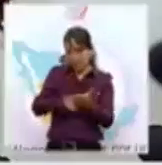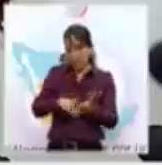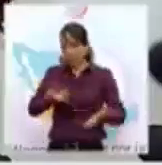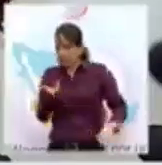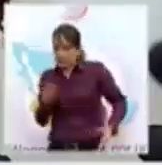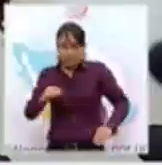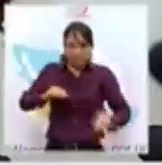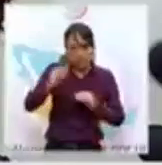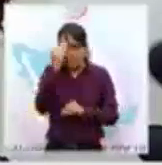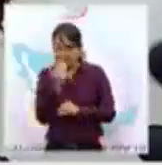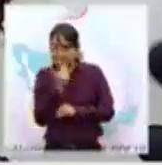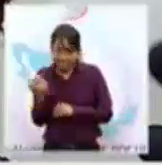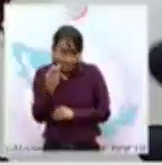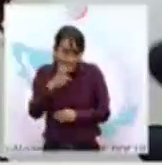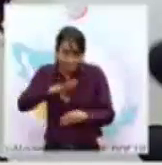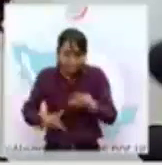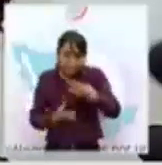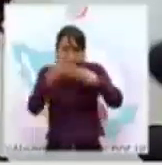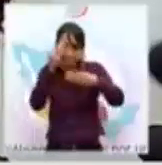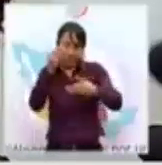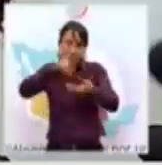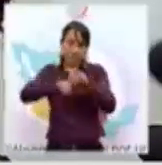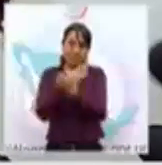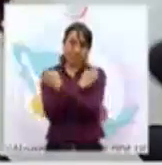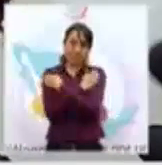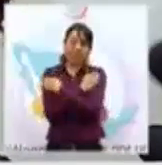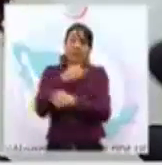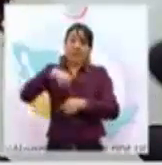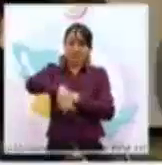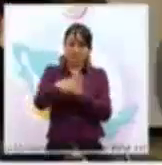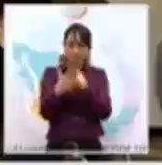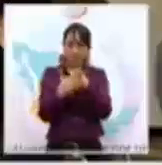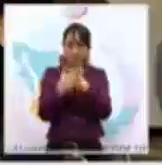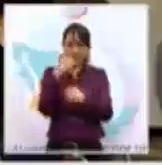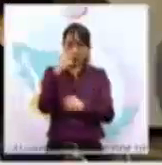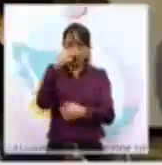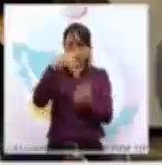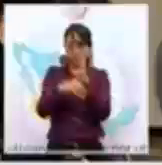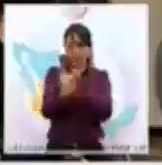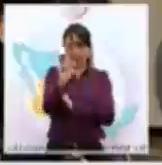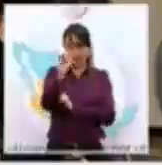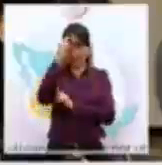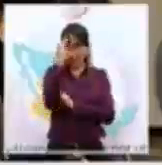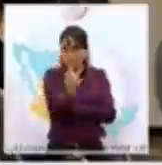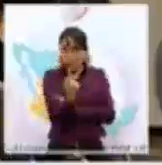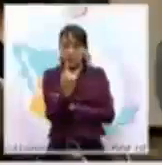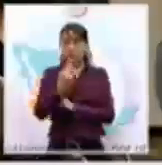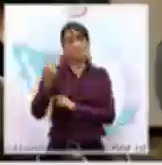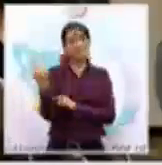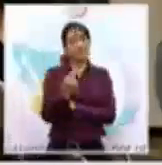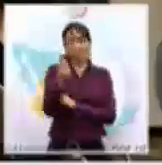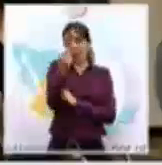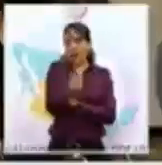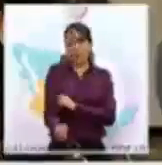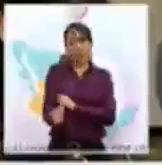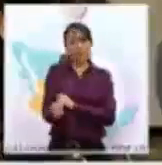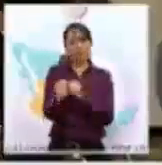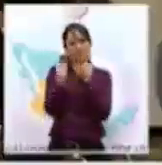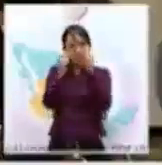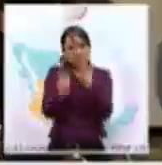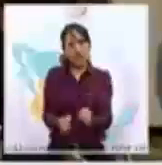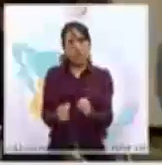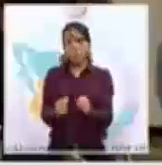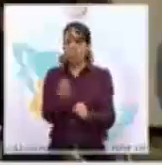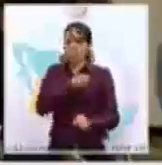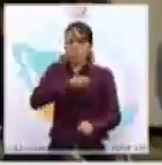A partir del año 2021 tendremos la obligación del Estado mexicano de garantizar preparatoria para toda la sociedad y